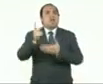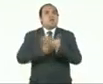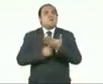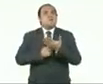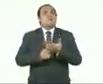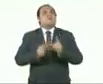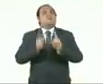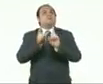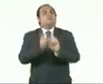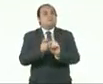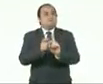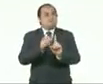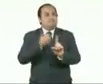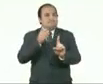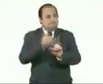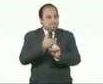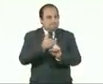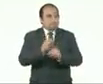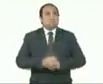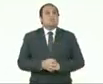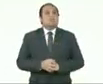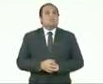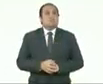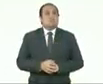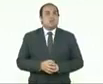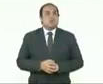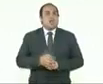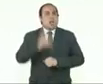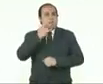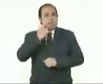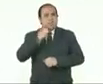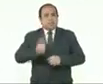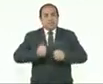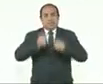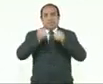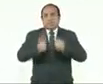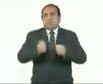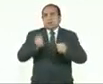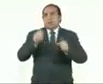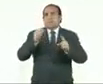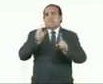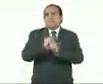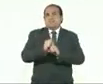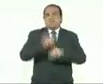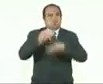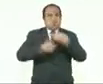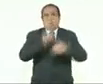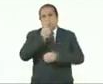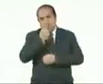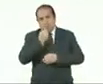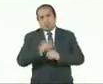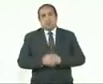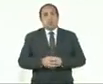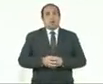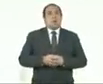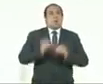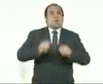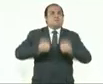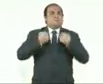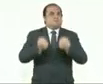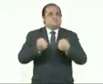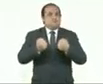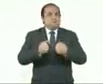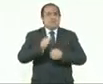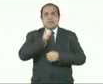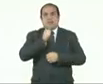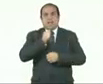prevención, porque en la lucha por la seguridad no todo es policía, no todo es fuerza, no todo